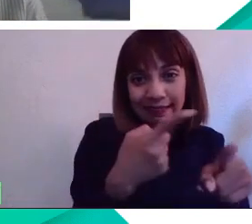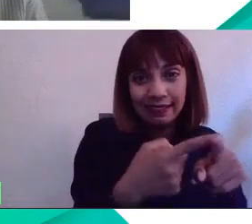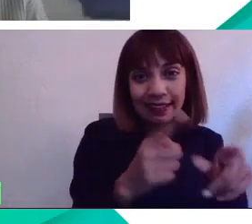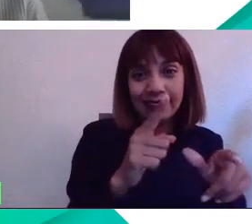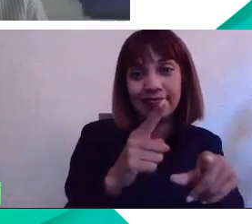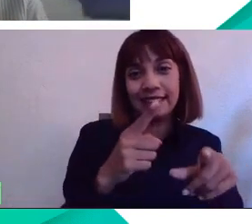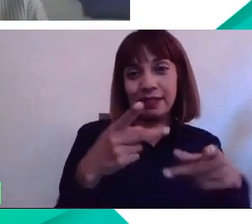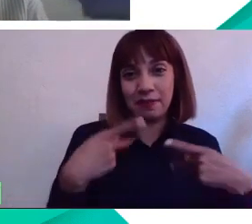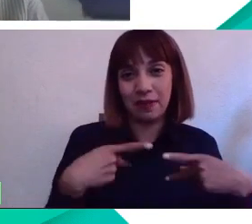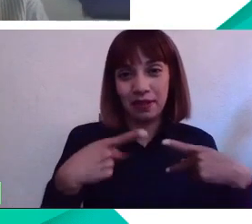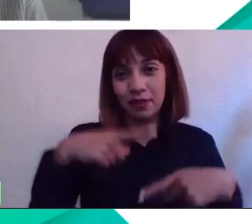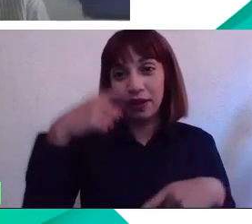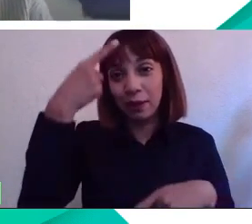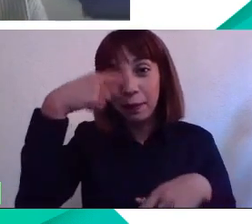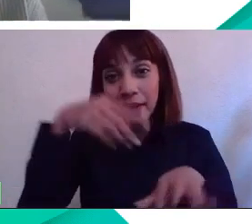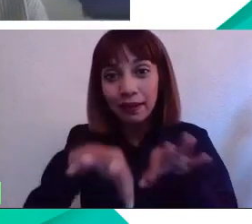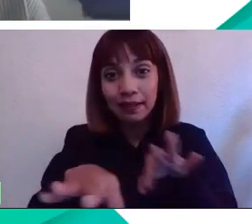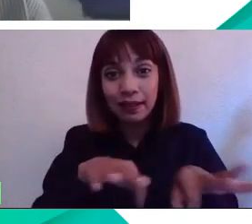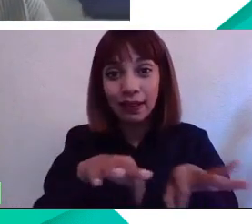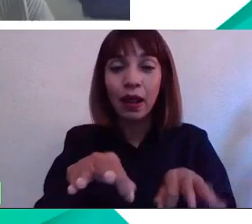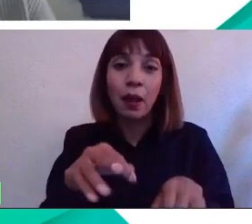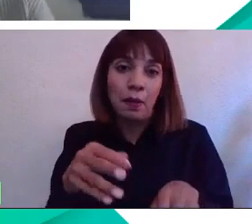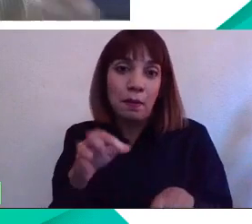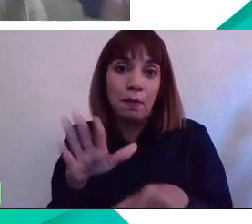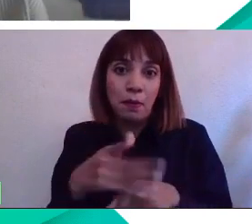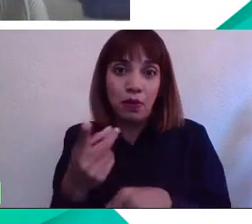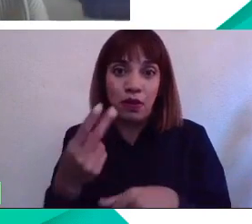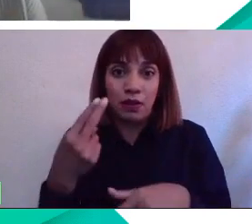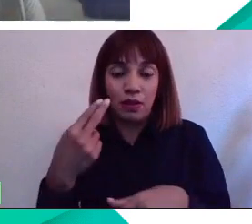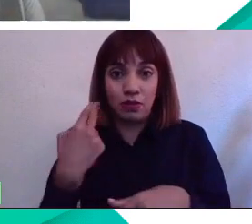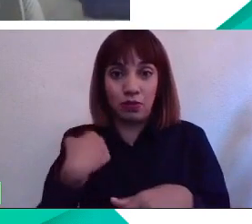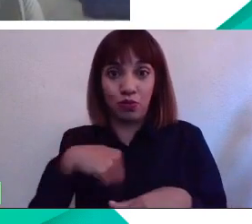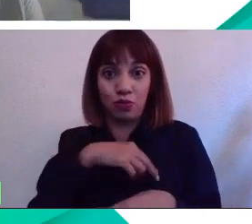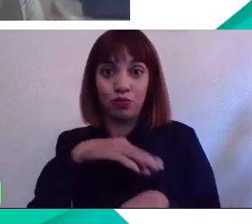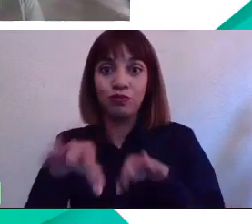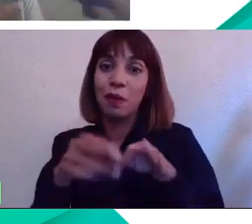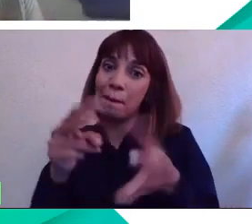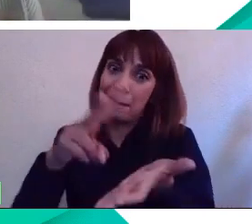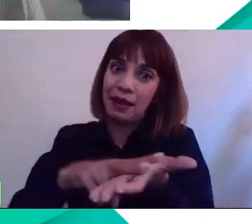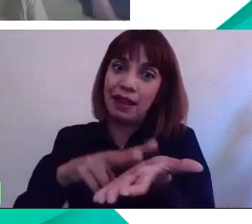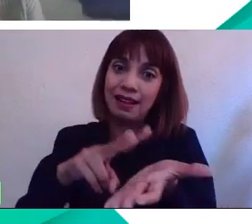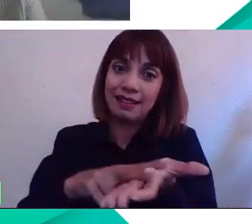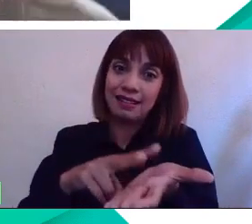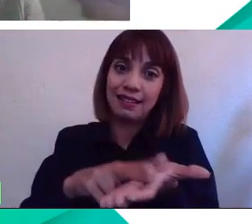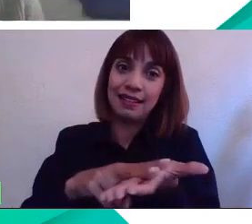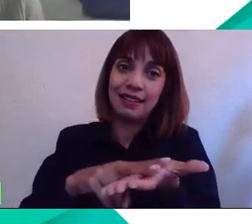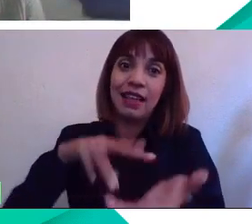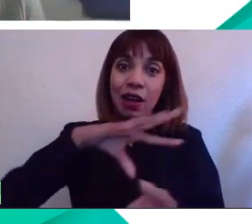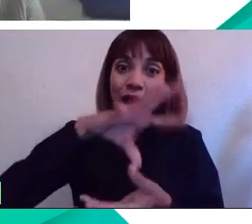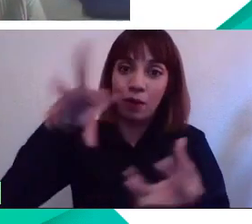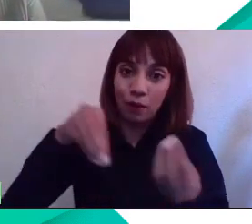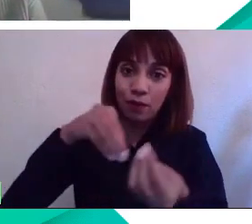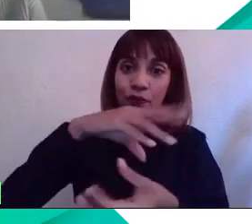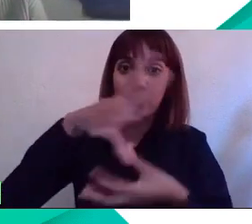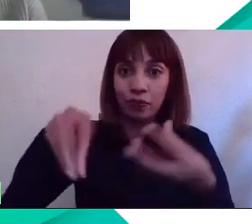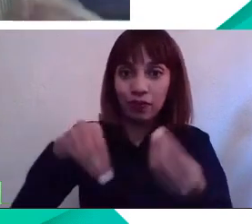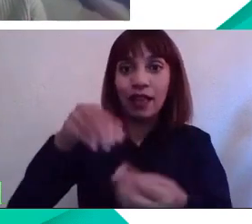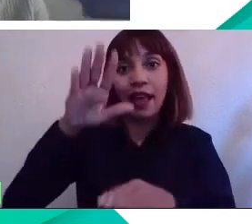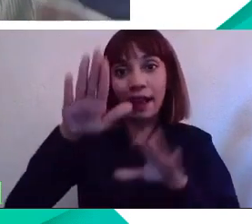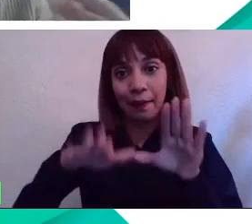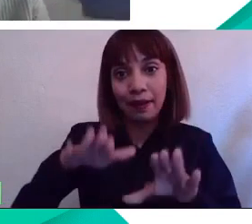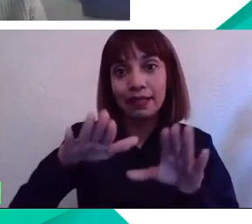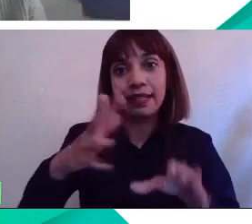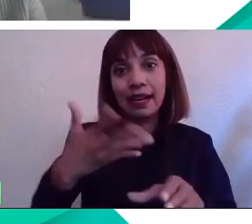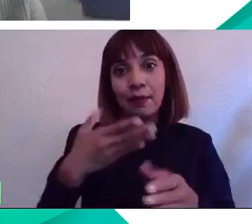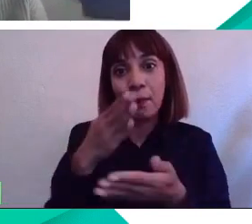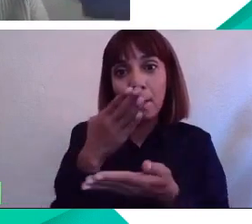trabajo es muy valioso, digamos, y además de nuestros retornos mensuales cobramos un bono a mitad de